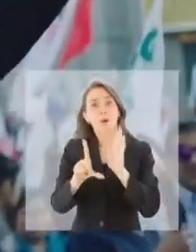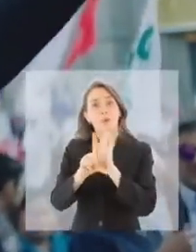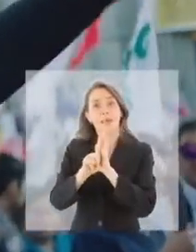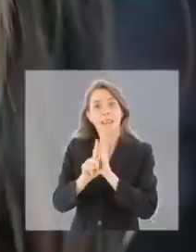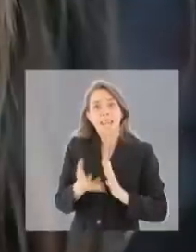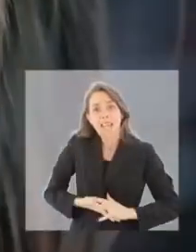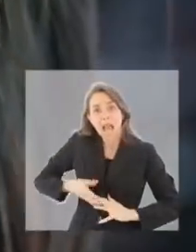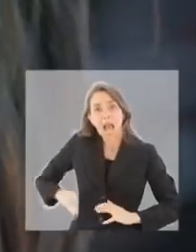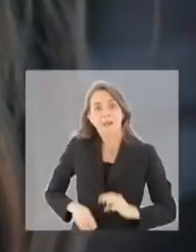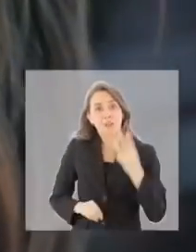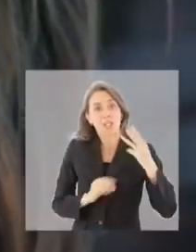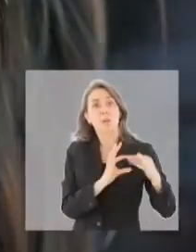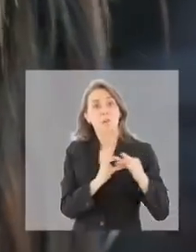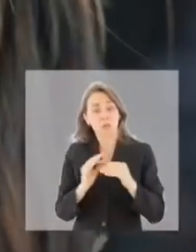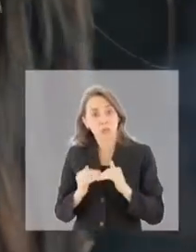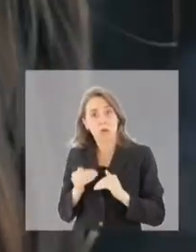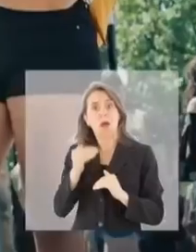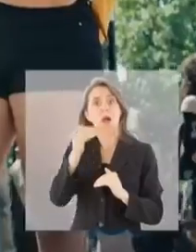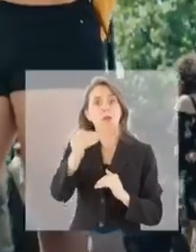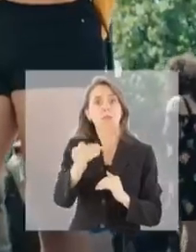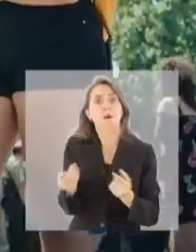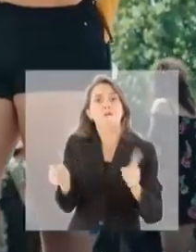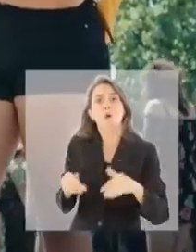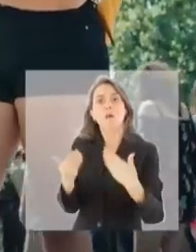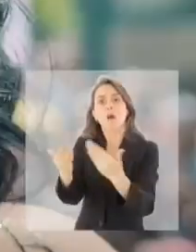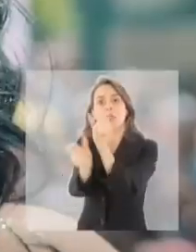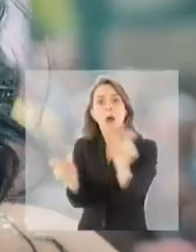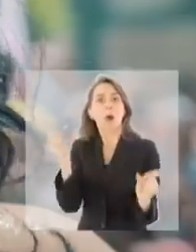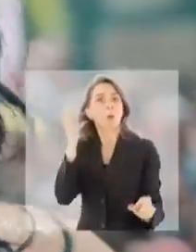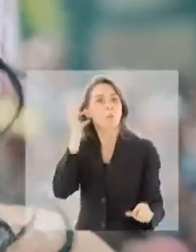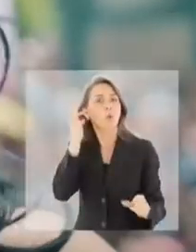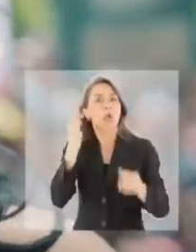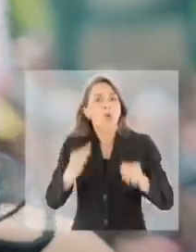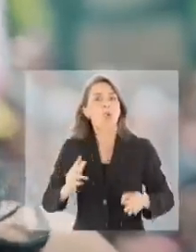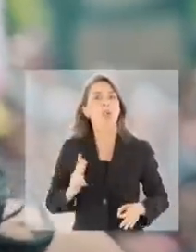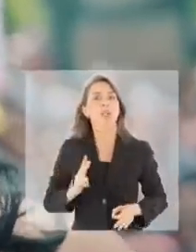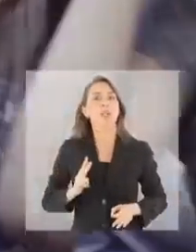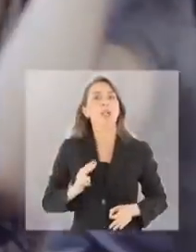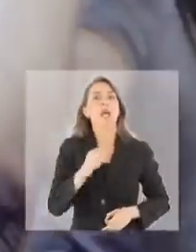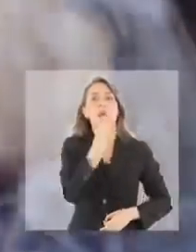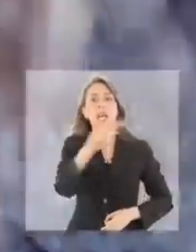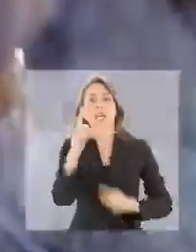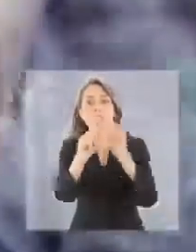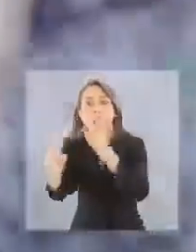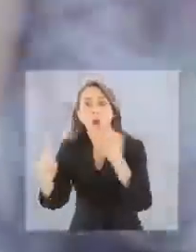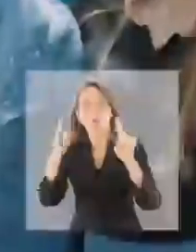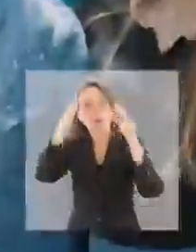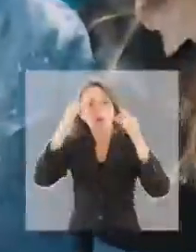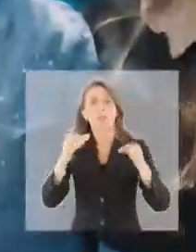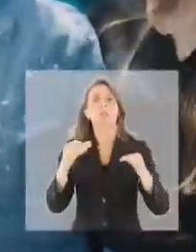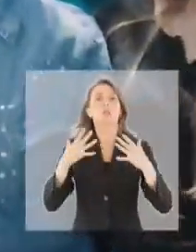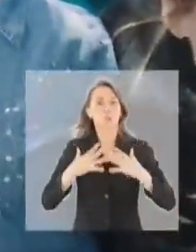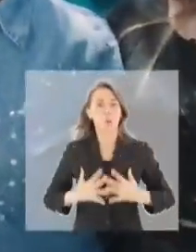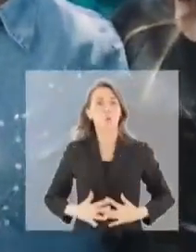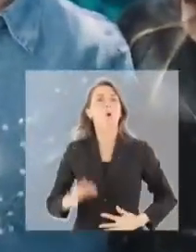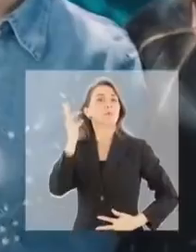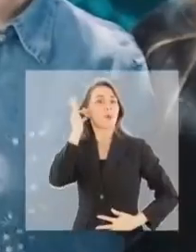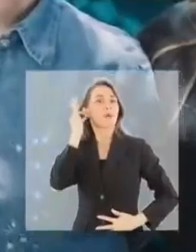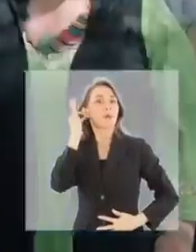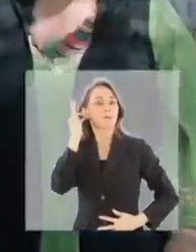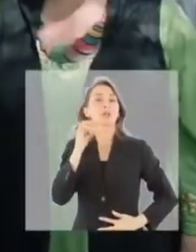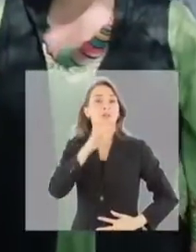fue un gran paso porque le devolvimos la dignidad a las mujeres y el derecho a decidir sobre su cuerpo. Chile